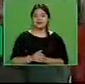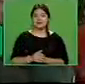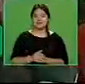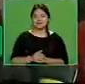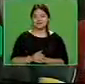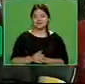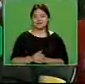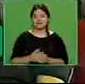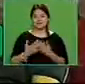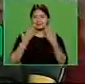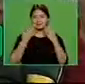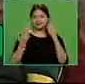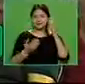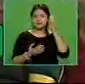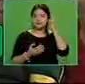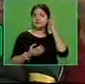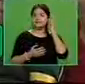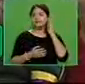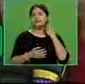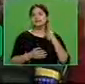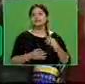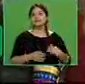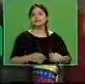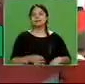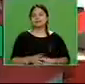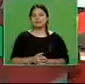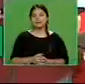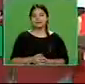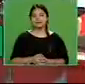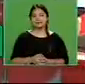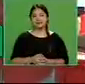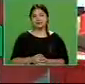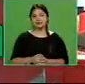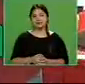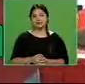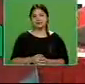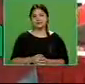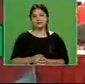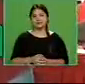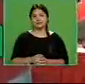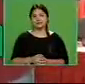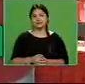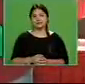bajar. Vamos a entregar, ayúdenla aquí a bajar, por favor.